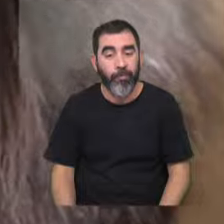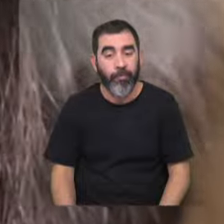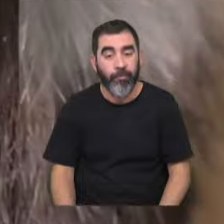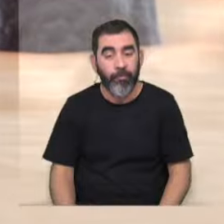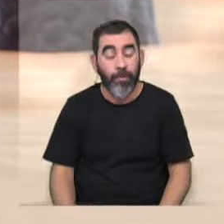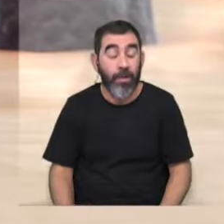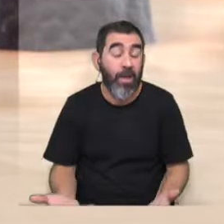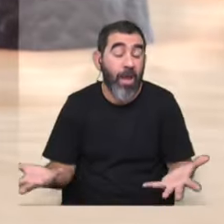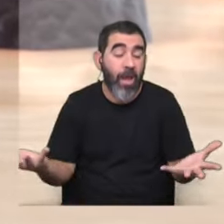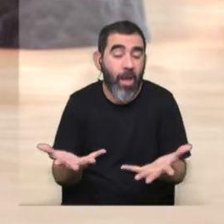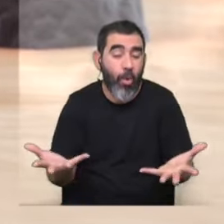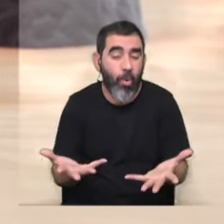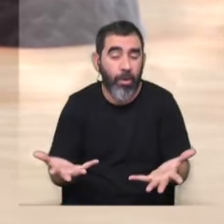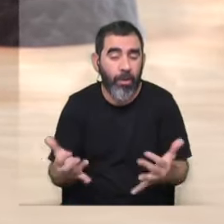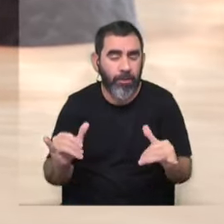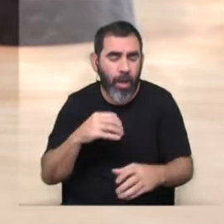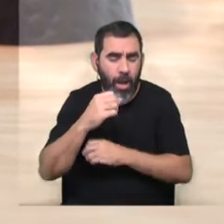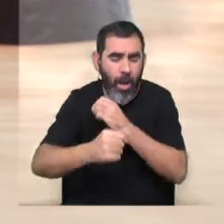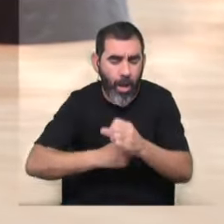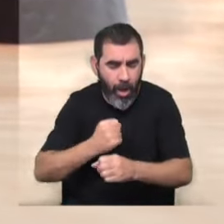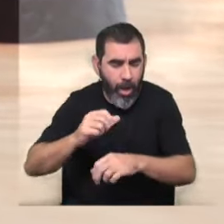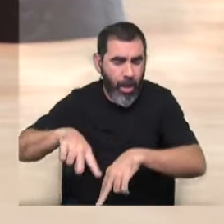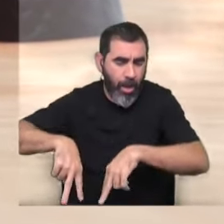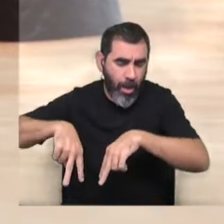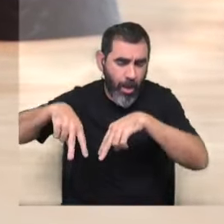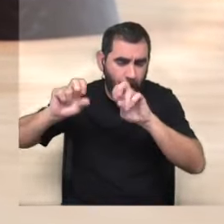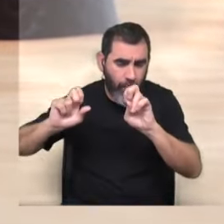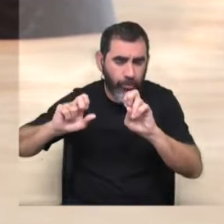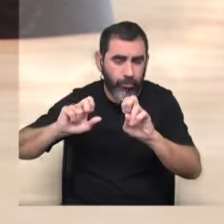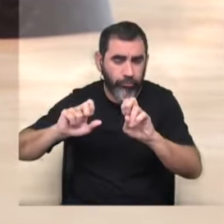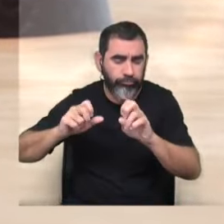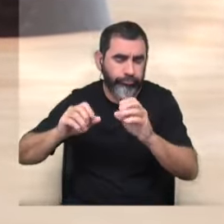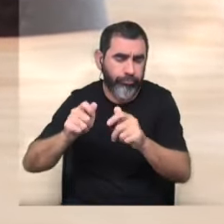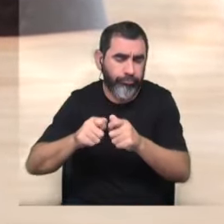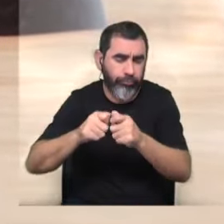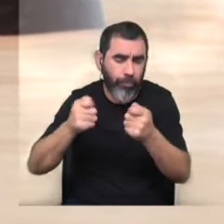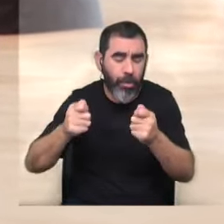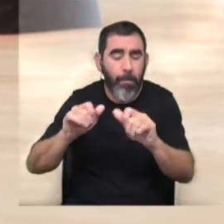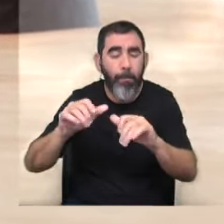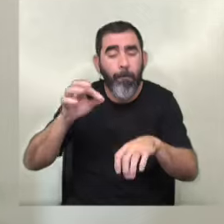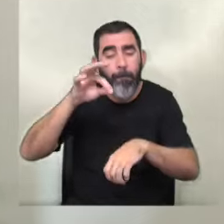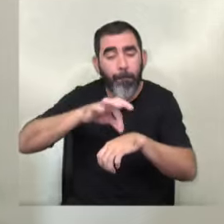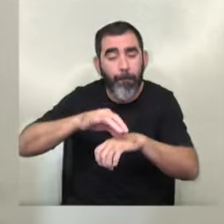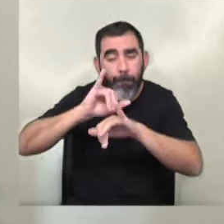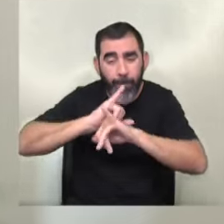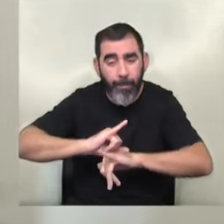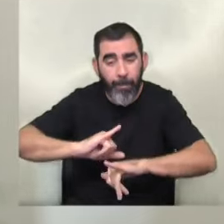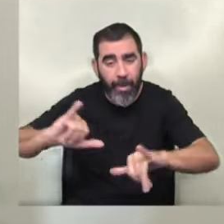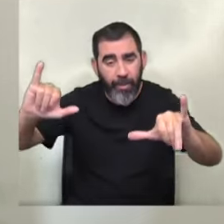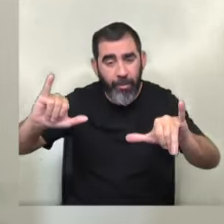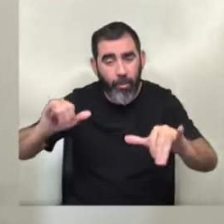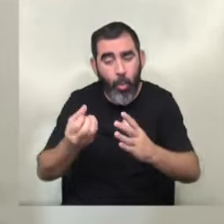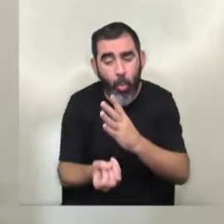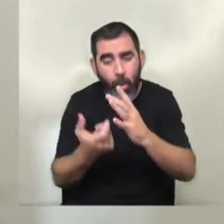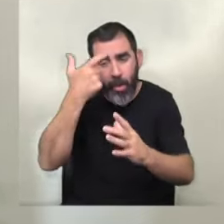Hoy por hoy ya lleva muchos años de investigación, muchos artículos médicos a raíz de trasplante capilar con